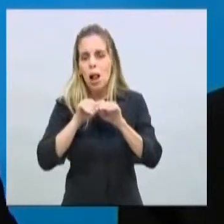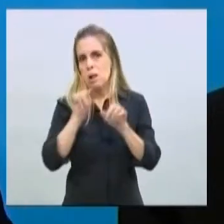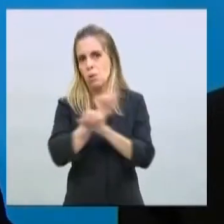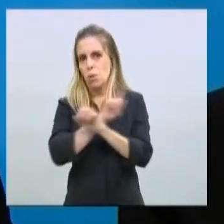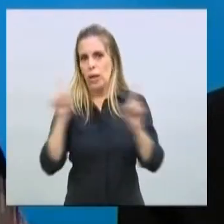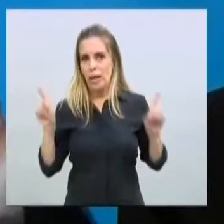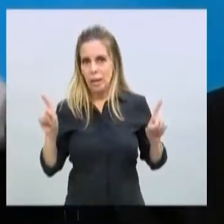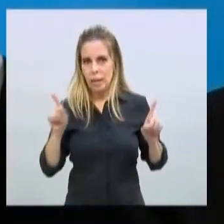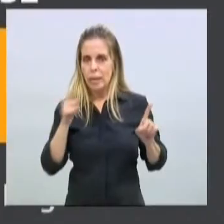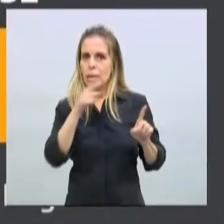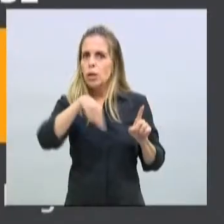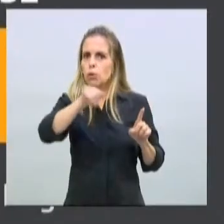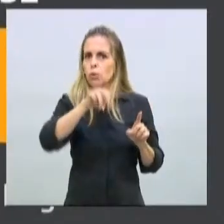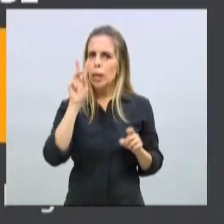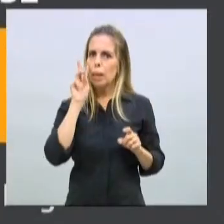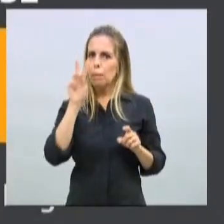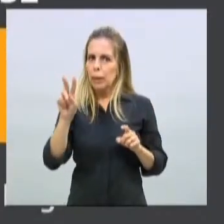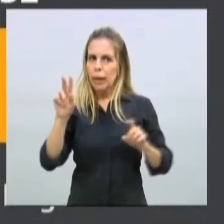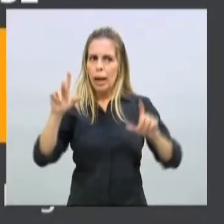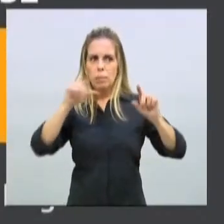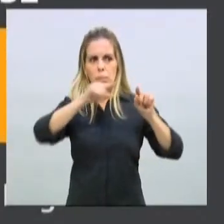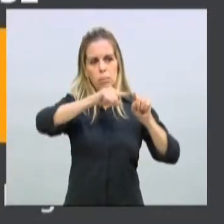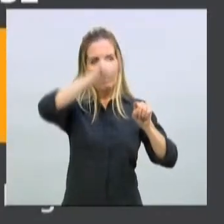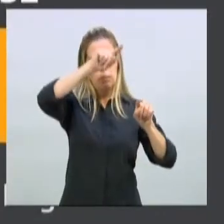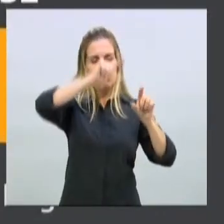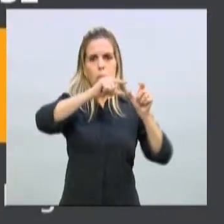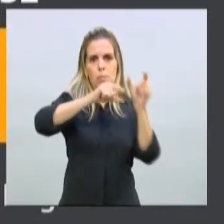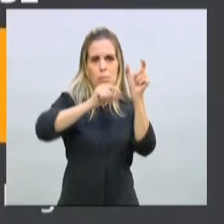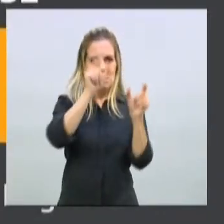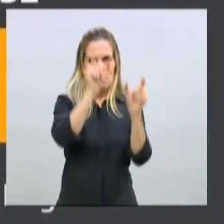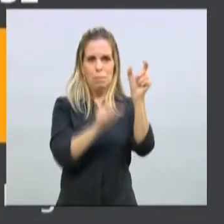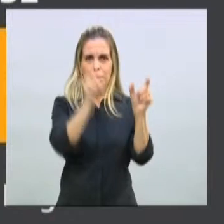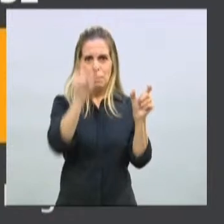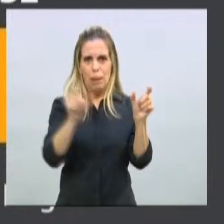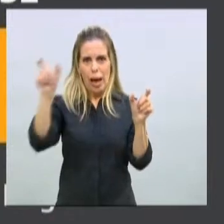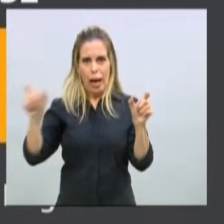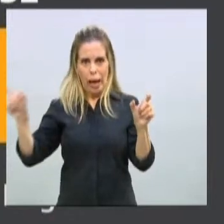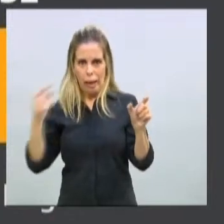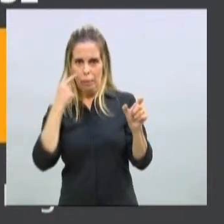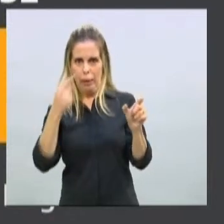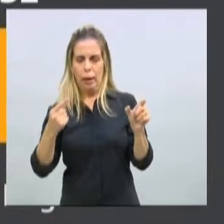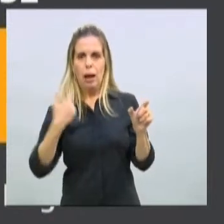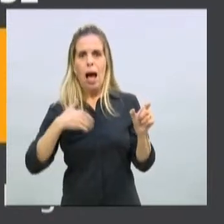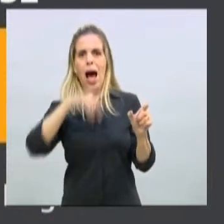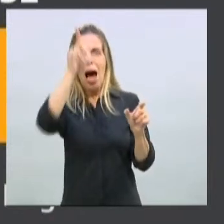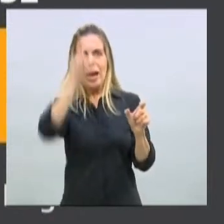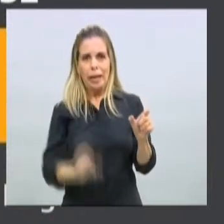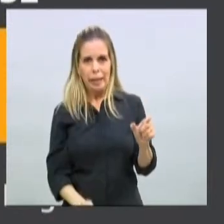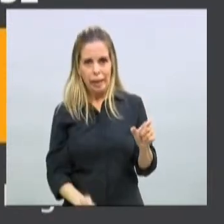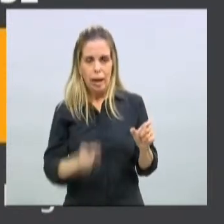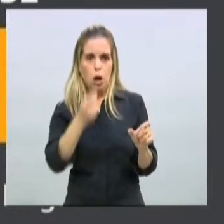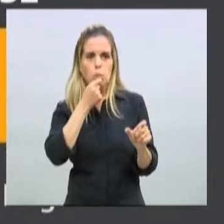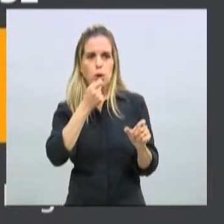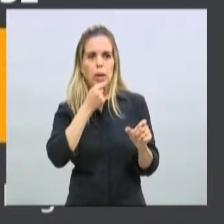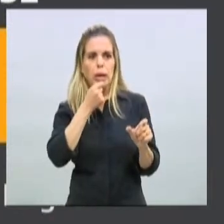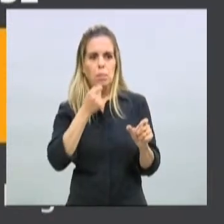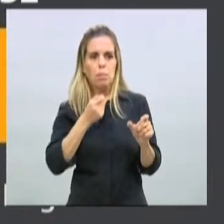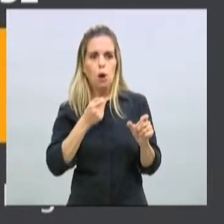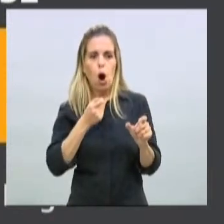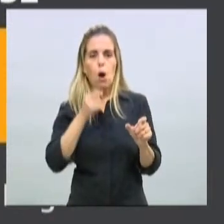Si ustedes miran este cuadro, van a ver que el total del país hoy en día se contagia